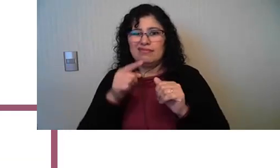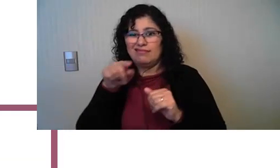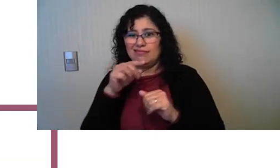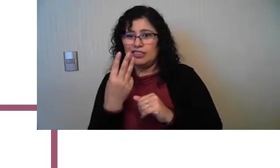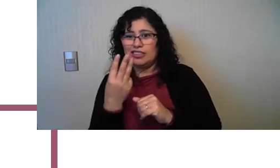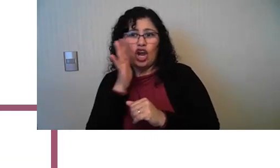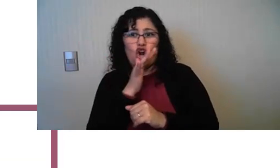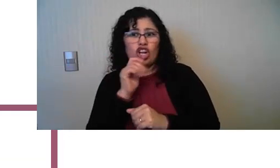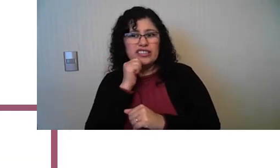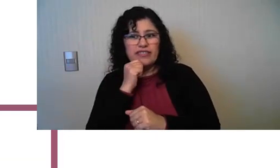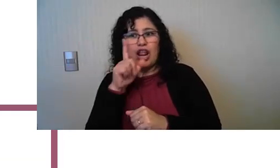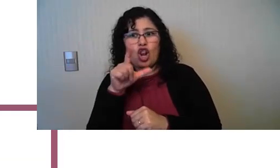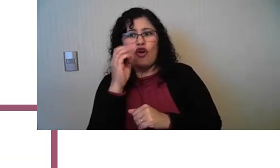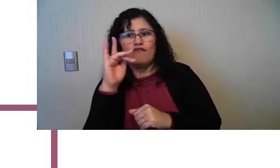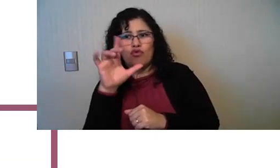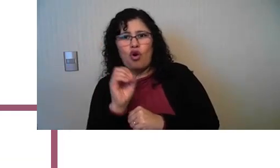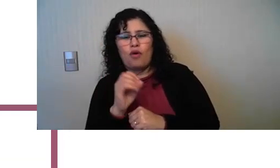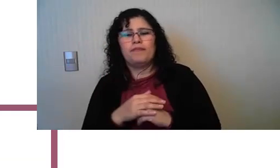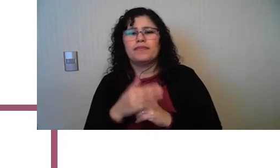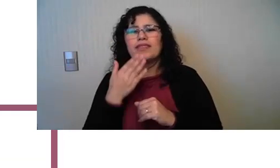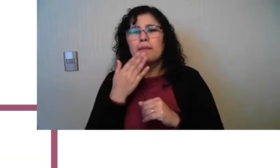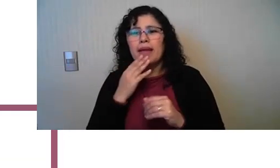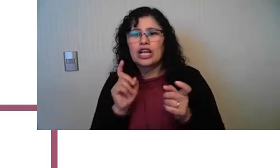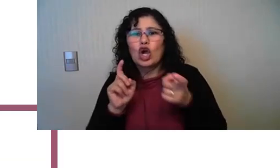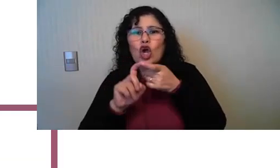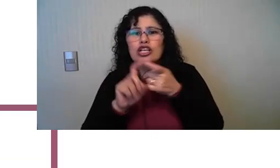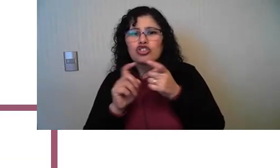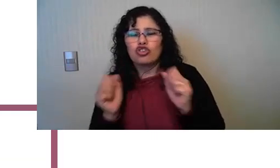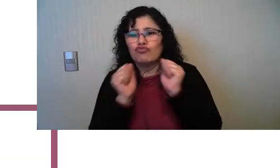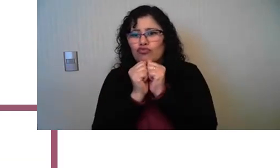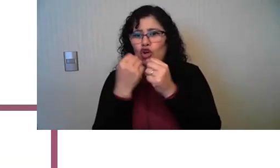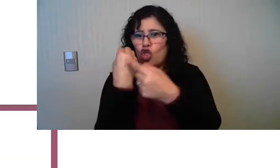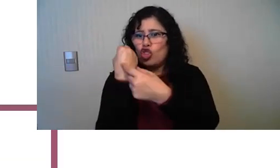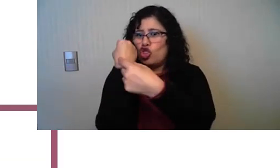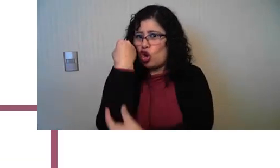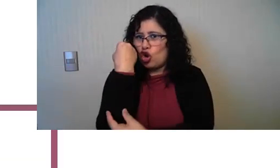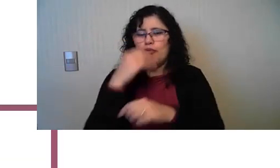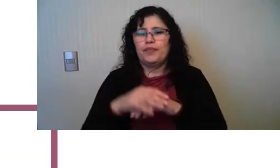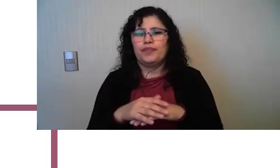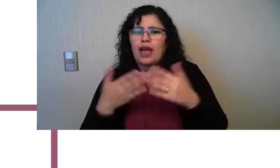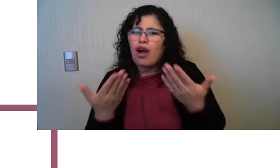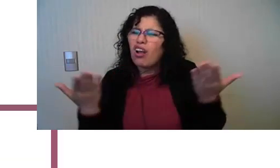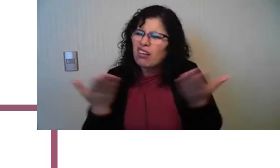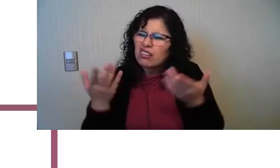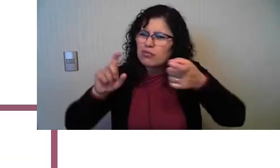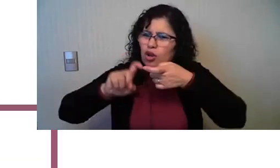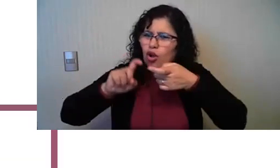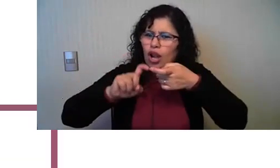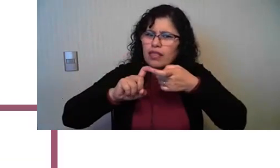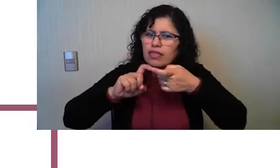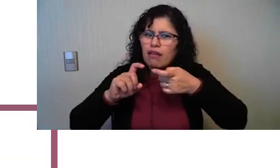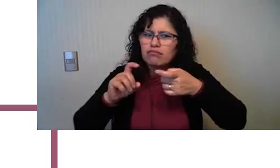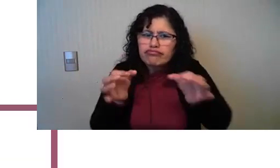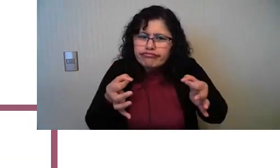Y la conexión con el tronco encefálico. Ahora, ¿cómo se conecta el cerebelo a través de los pedúnculos